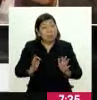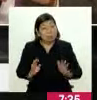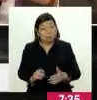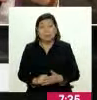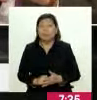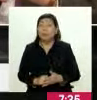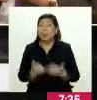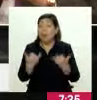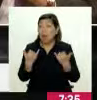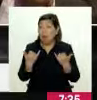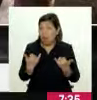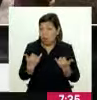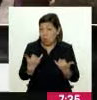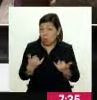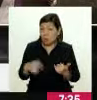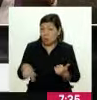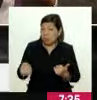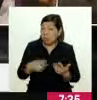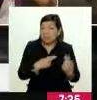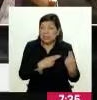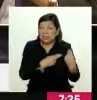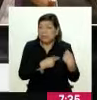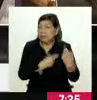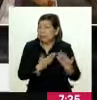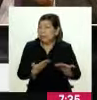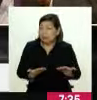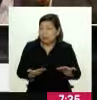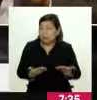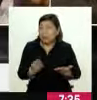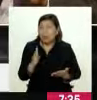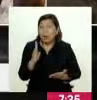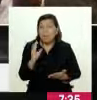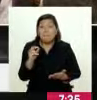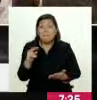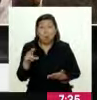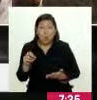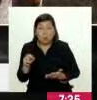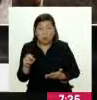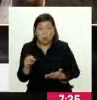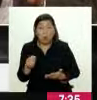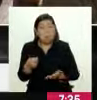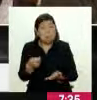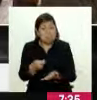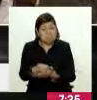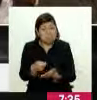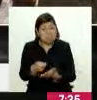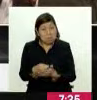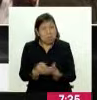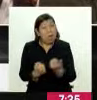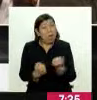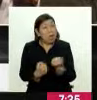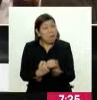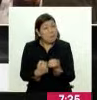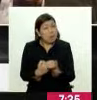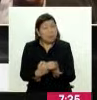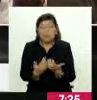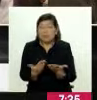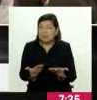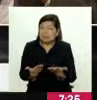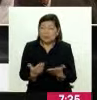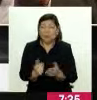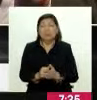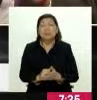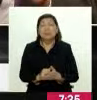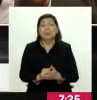Lo que estamos haciendo nosotros es un bono solidario económico o un apoyo solidario económico